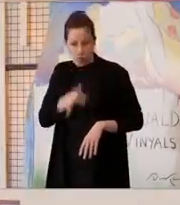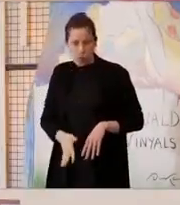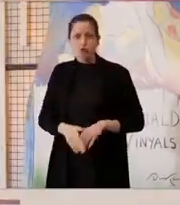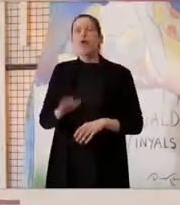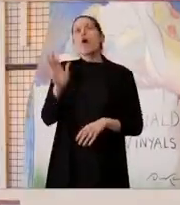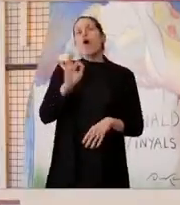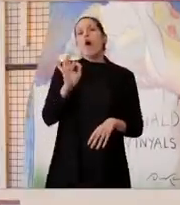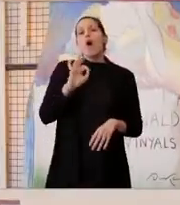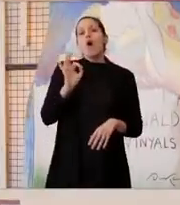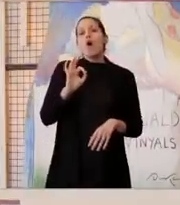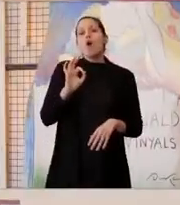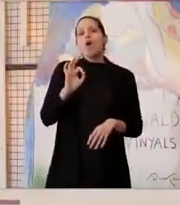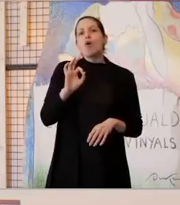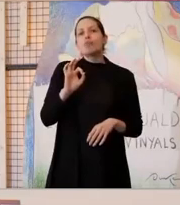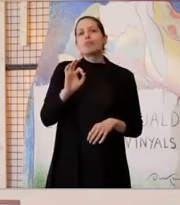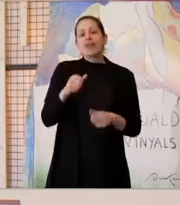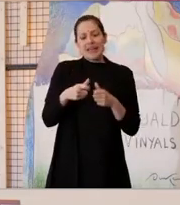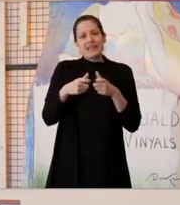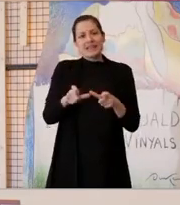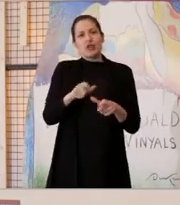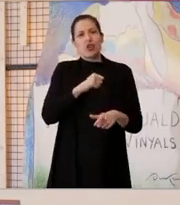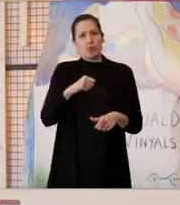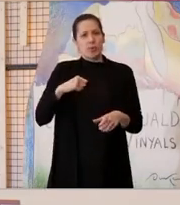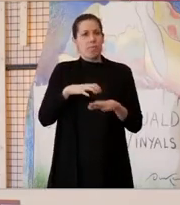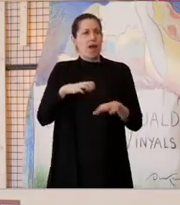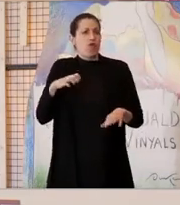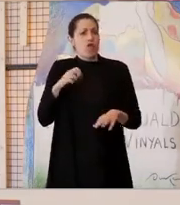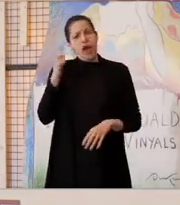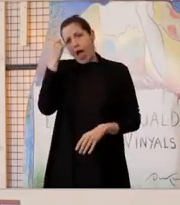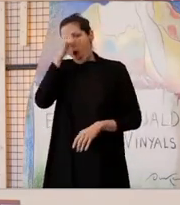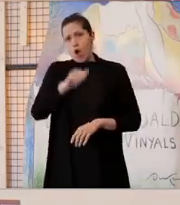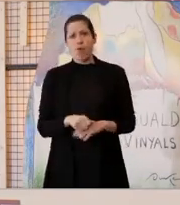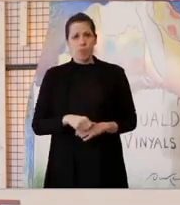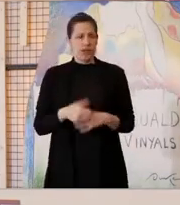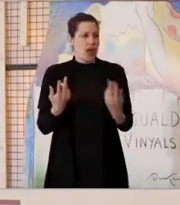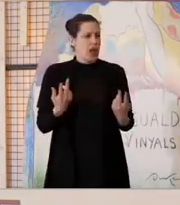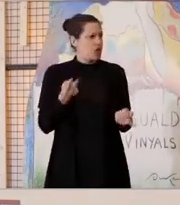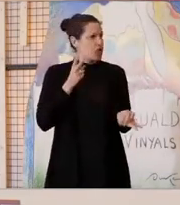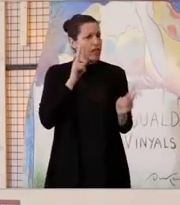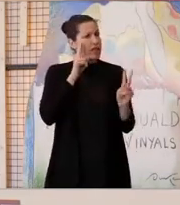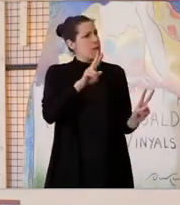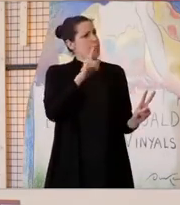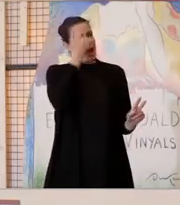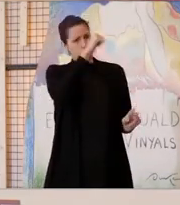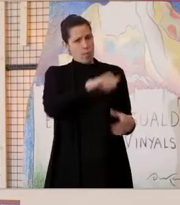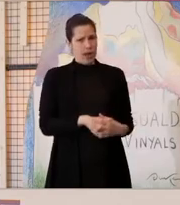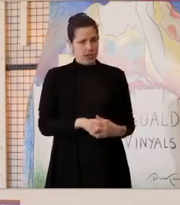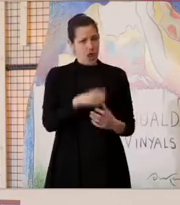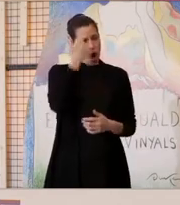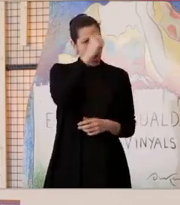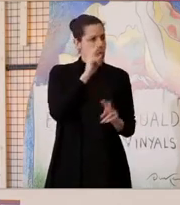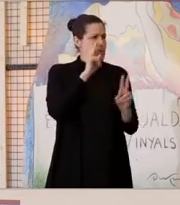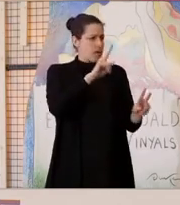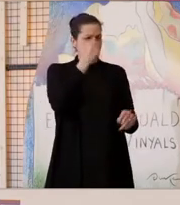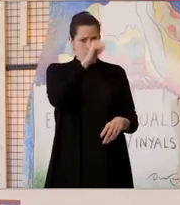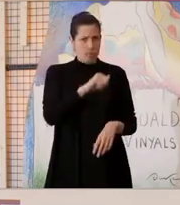mayoritariamente son hombres y claro los venga a ellos es que no nos venga a nosotras en la política también es